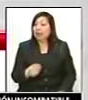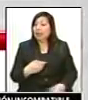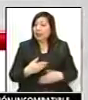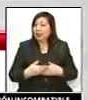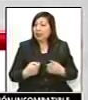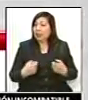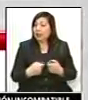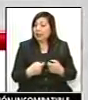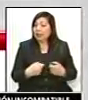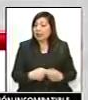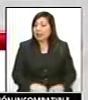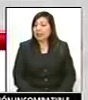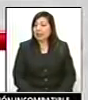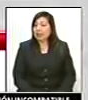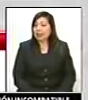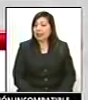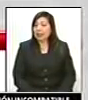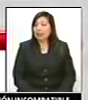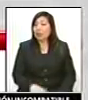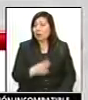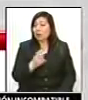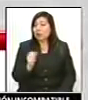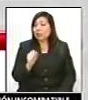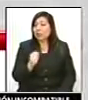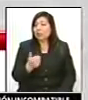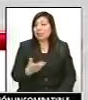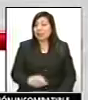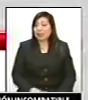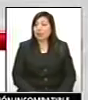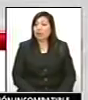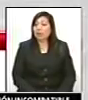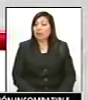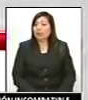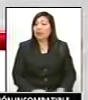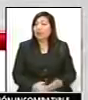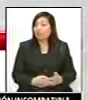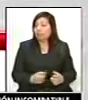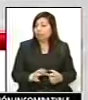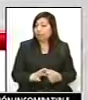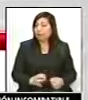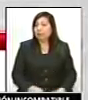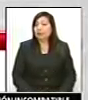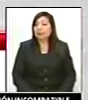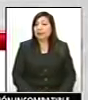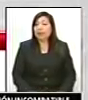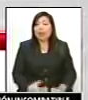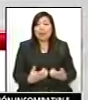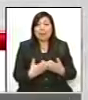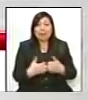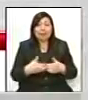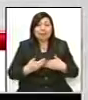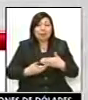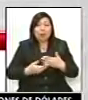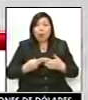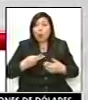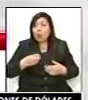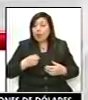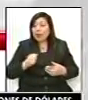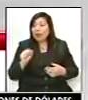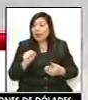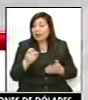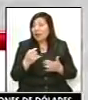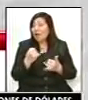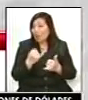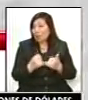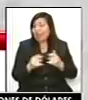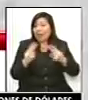generación eléctrica Hidroeléctrica del Cusco S.A., Eje Cusco, Cerro del Águila S.A. y Empresa de Generación Guayaga S.A., esta